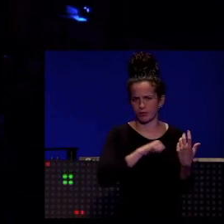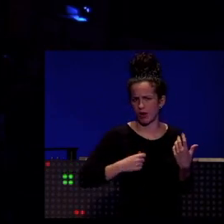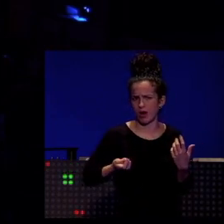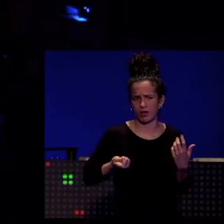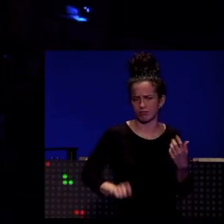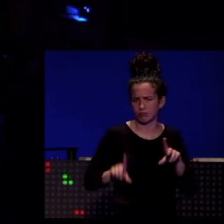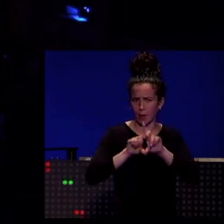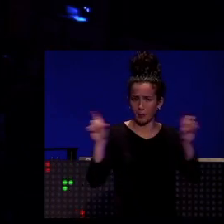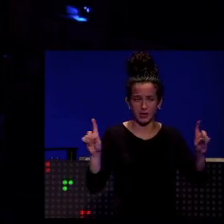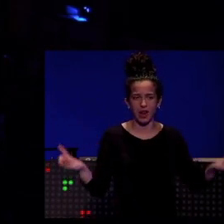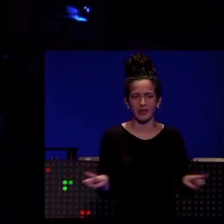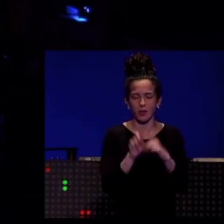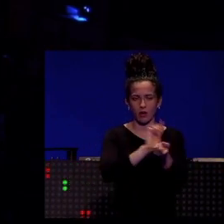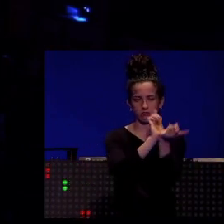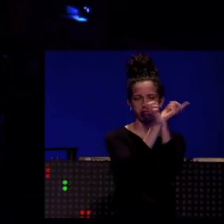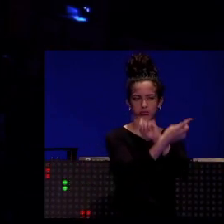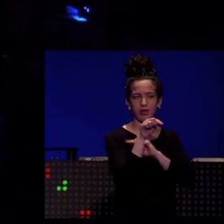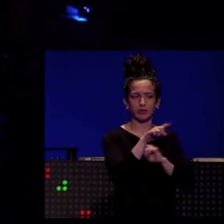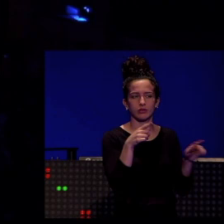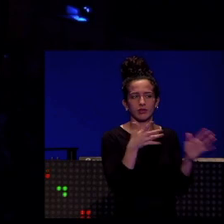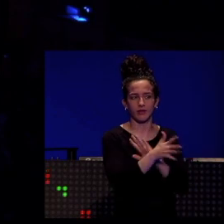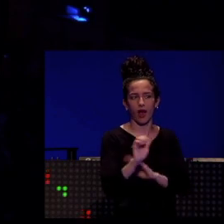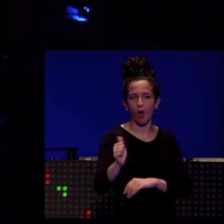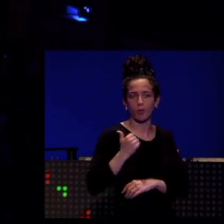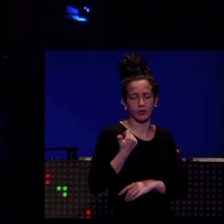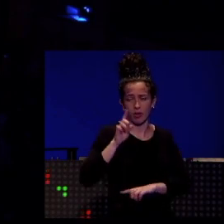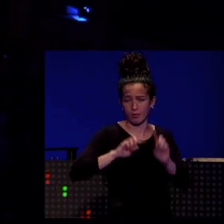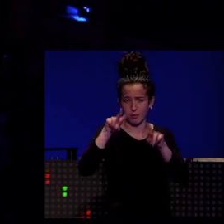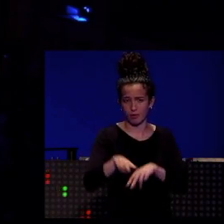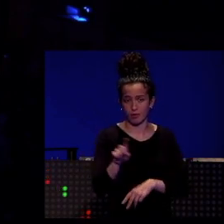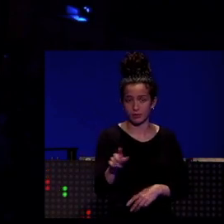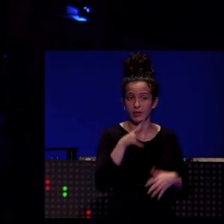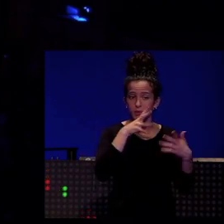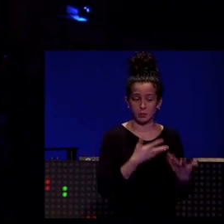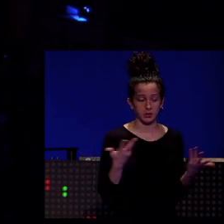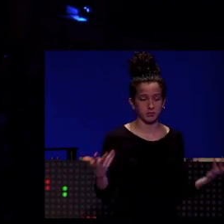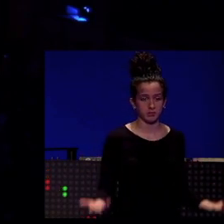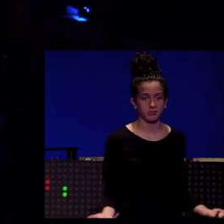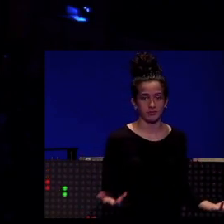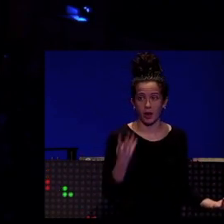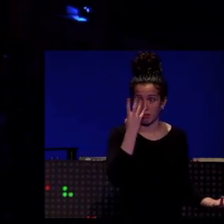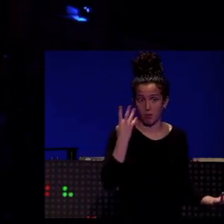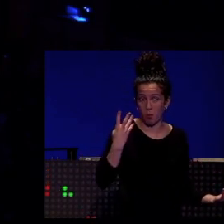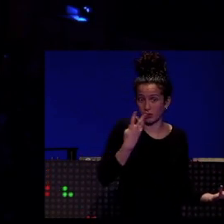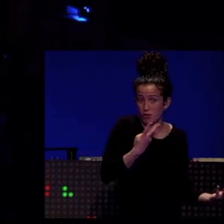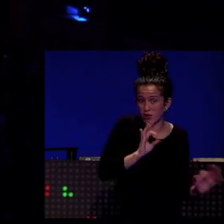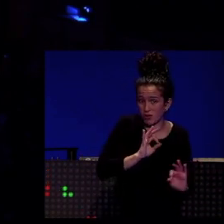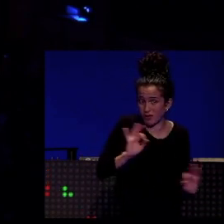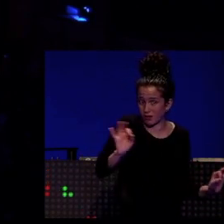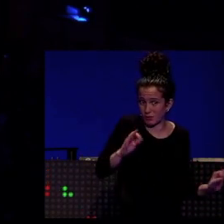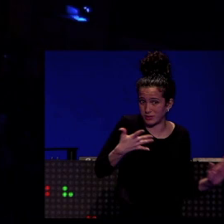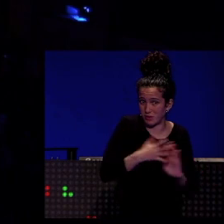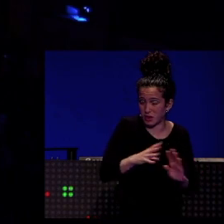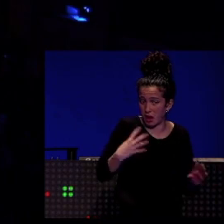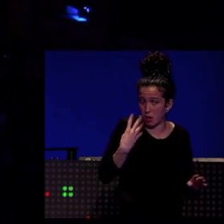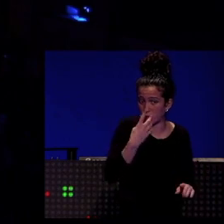saber darle la vuelta y verlo como una oportunidad y aquí estamos después de cuatro años nada más que nos mucho cuatro años y medio